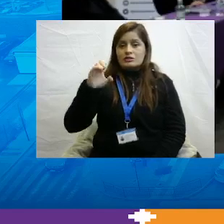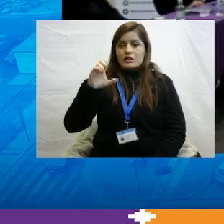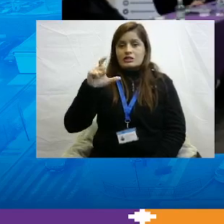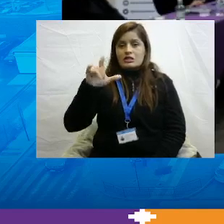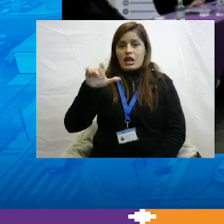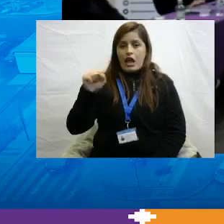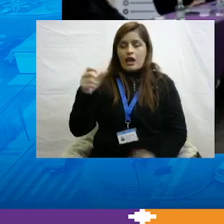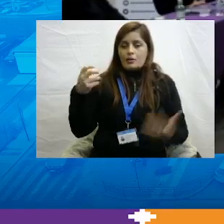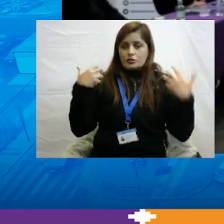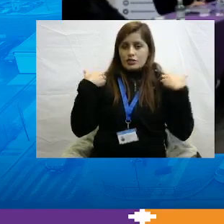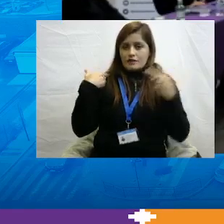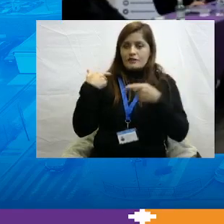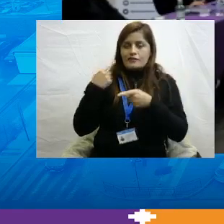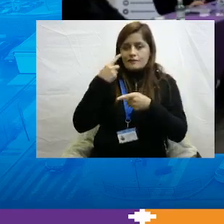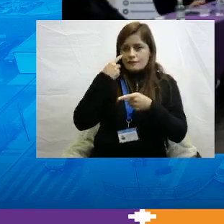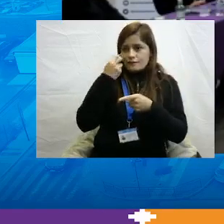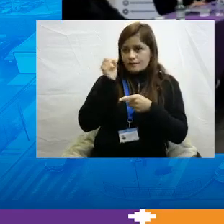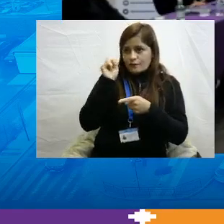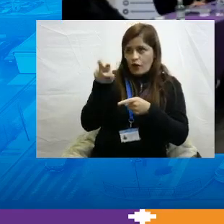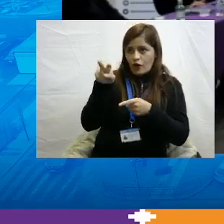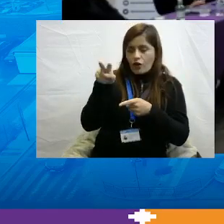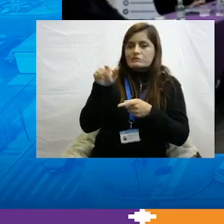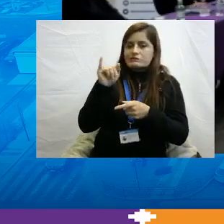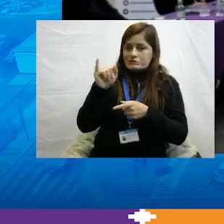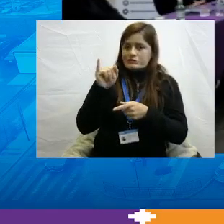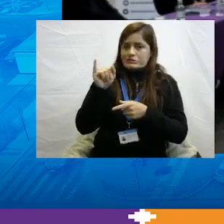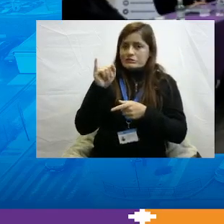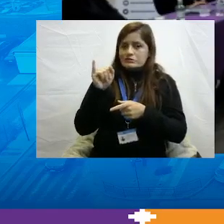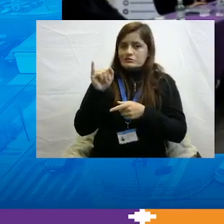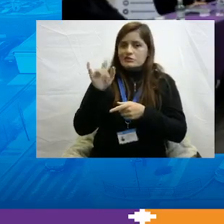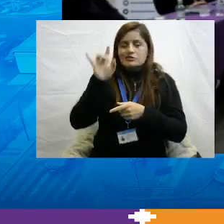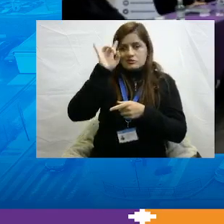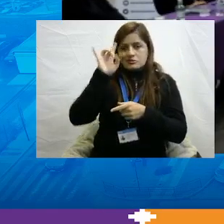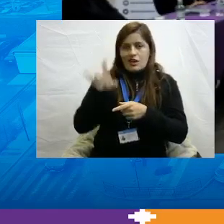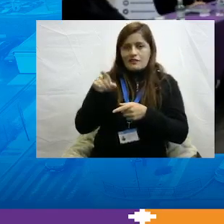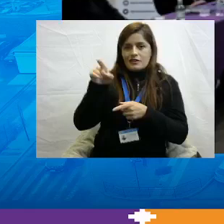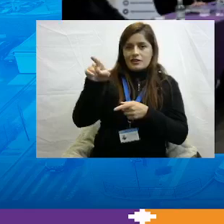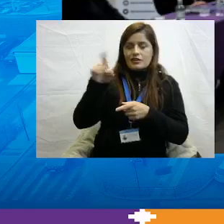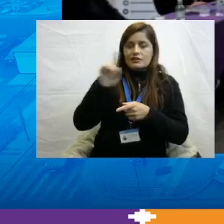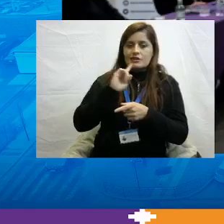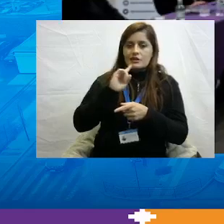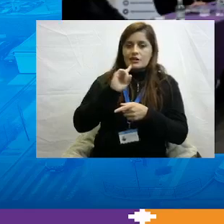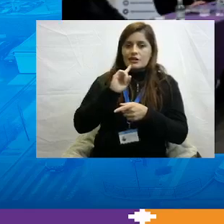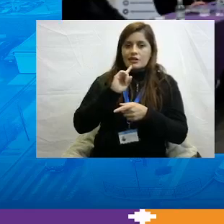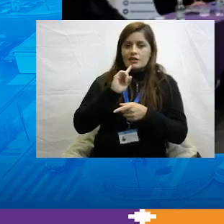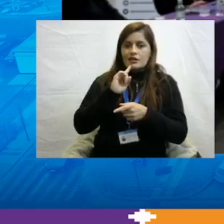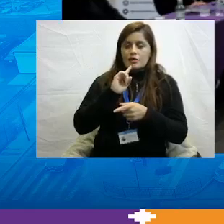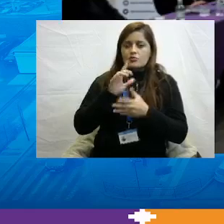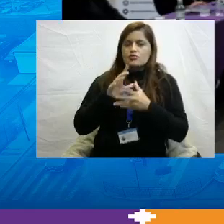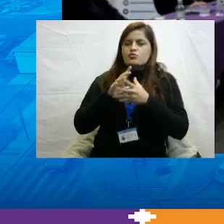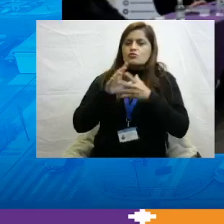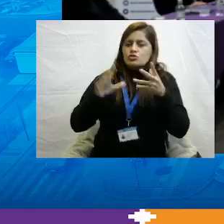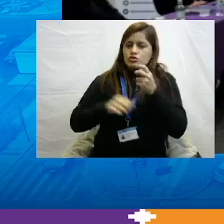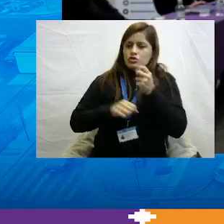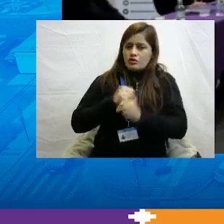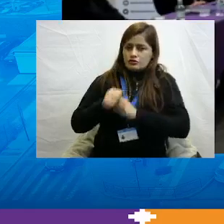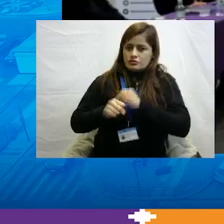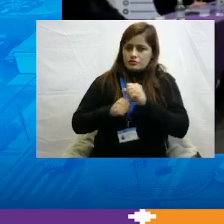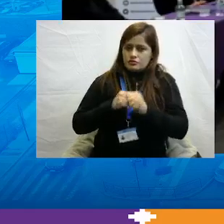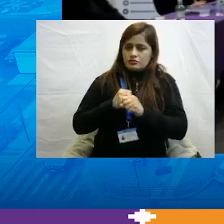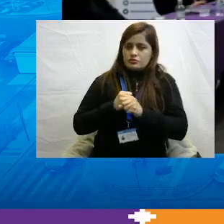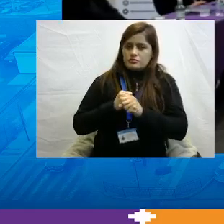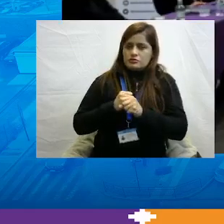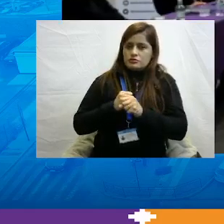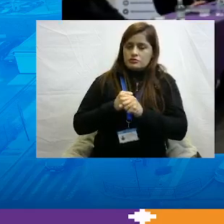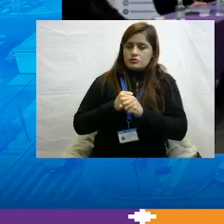cementerio, lo vislumbraron de una vez llegados, porque efectivamente don Sergio es una persona de muy avanzada edad y